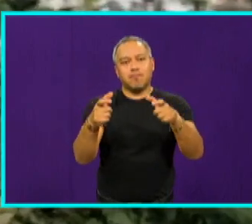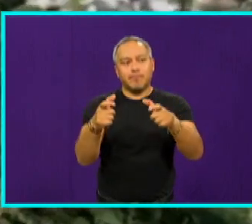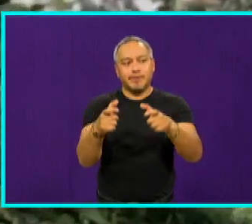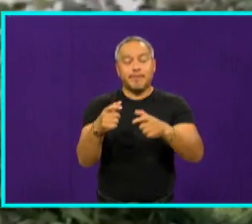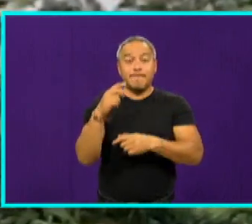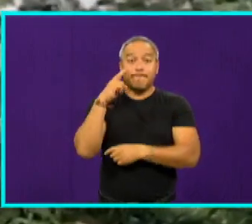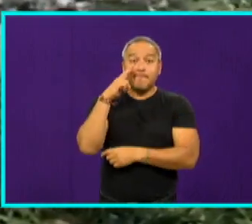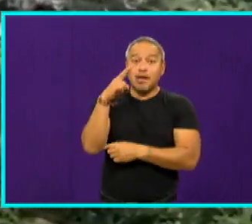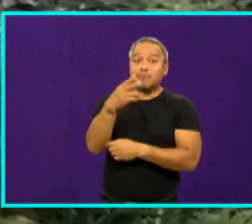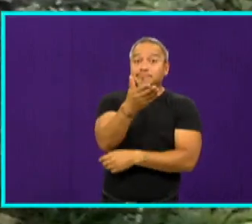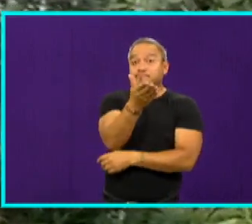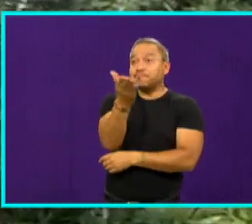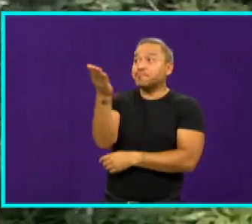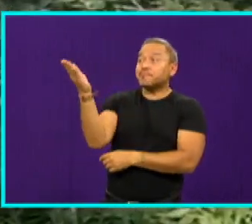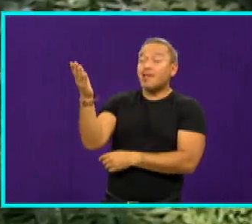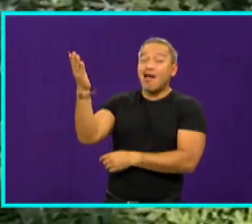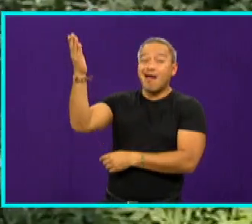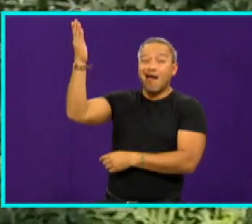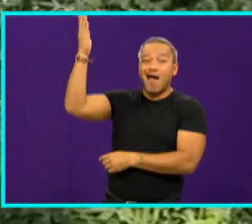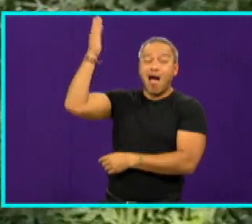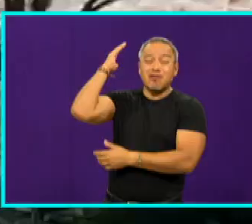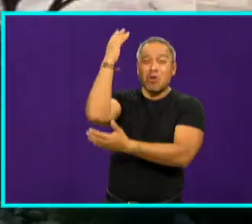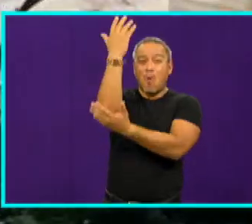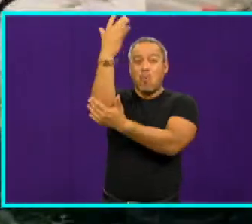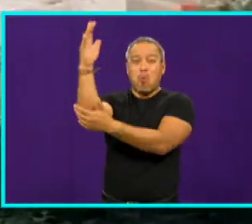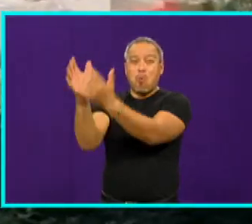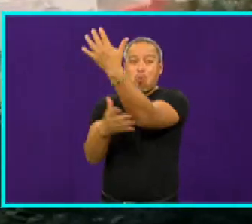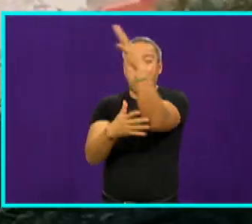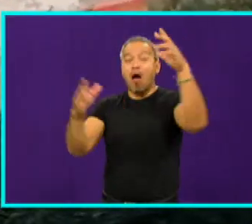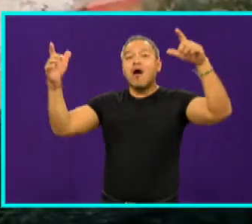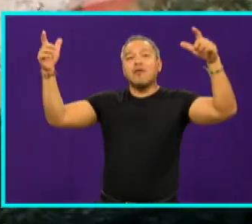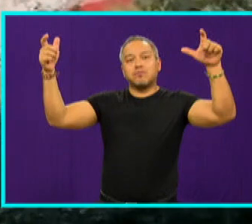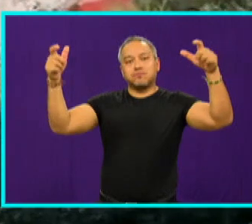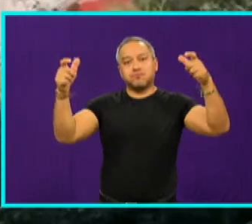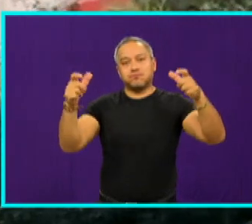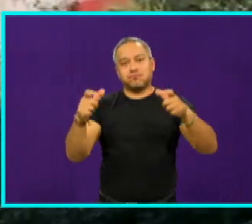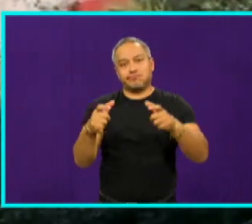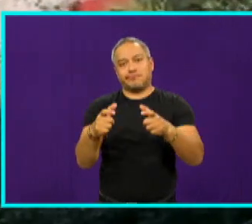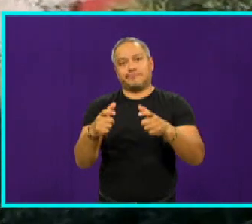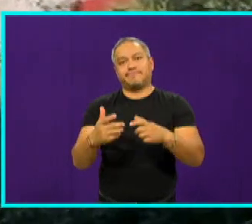ahorita. Antes había mucho bosque y ahorita hay puras casas.